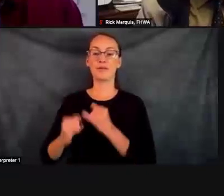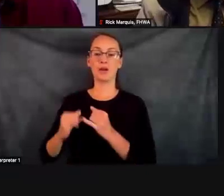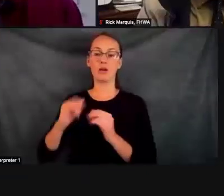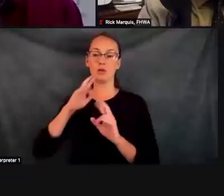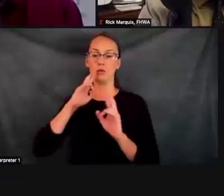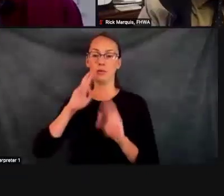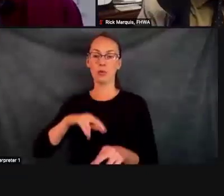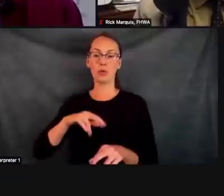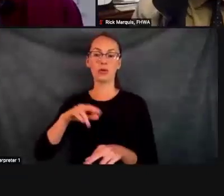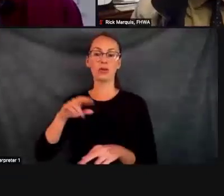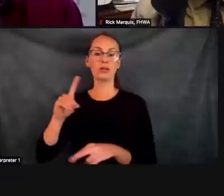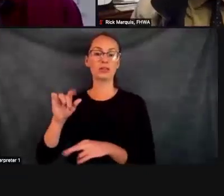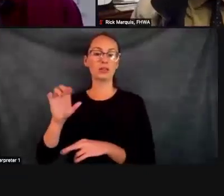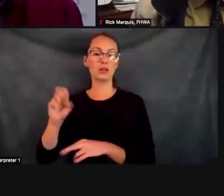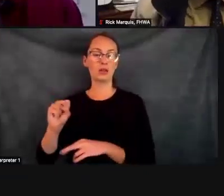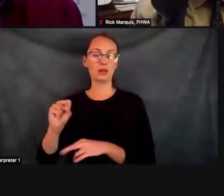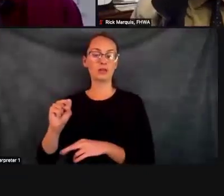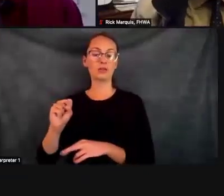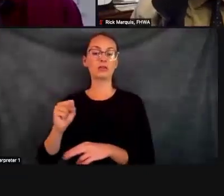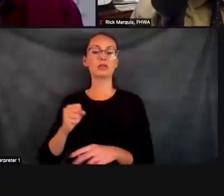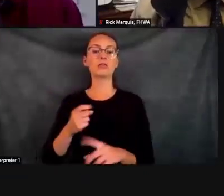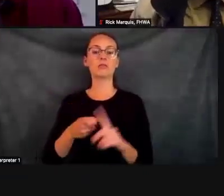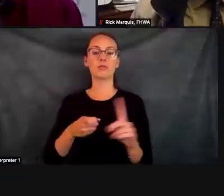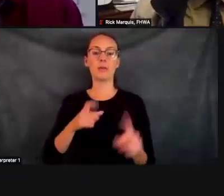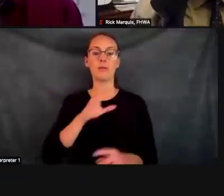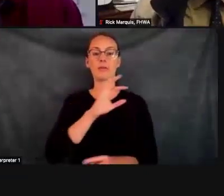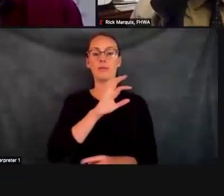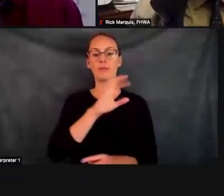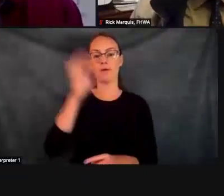Queremos que el informe final y el